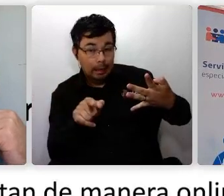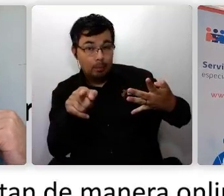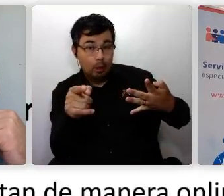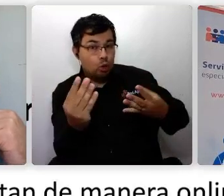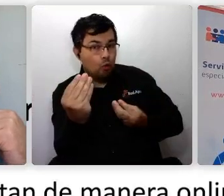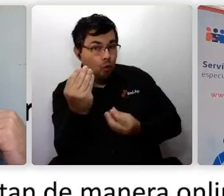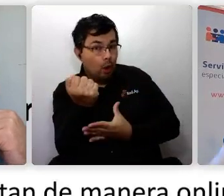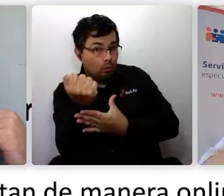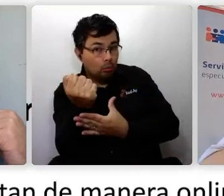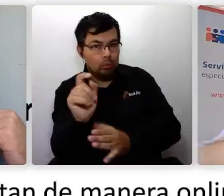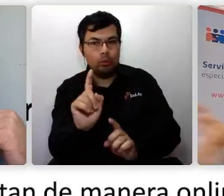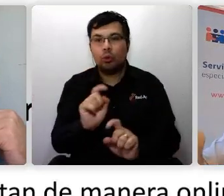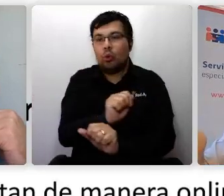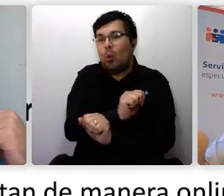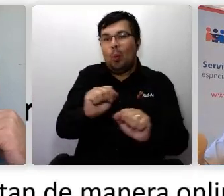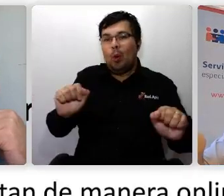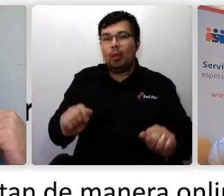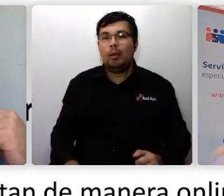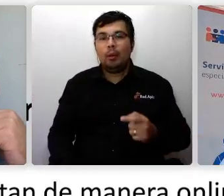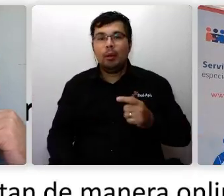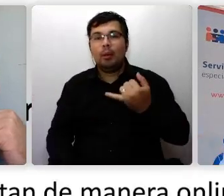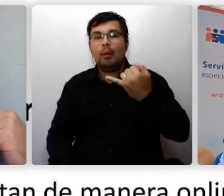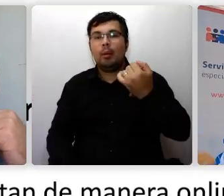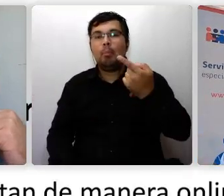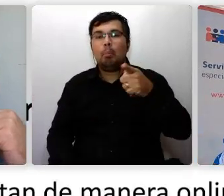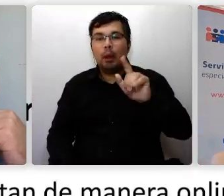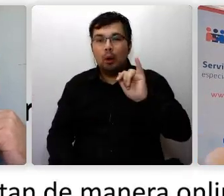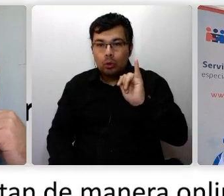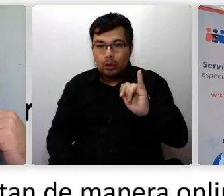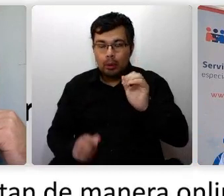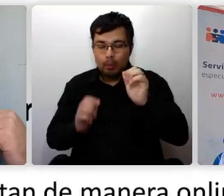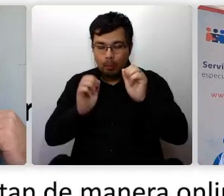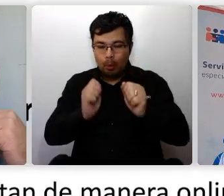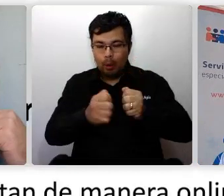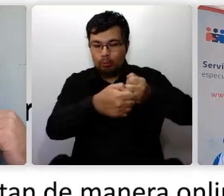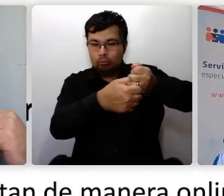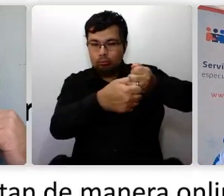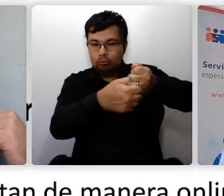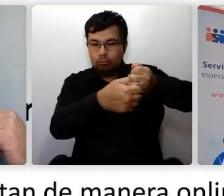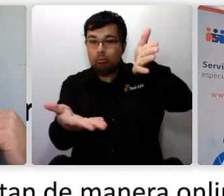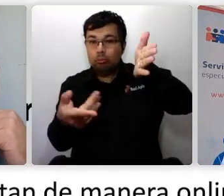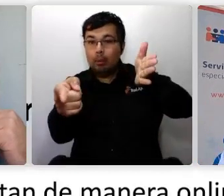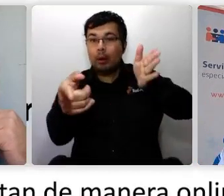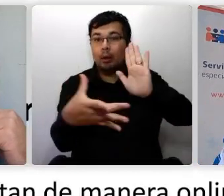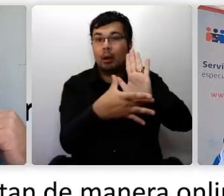cae en la asesoría, pero sí podemos darle todo el abanico con los pros y los contras para que la persona elija